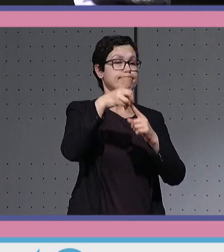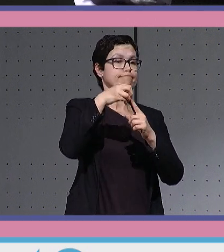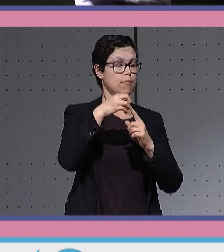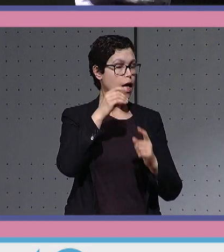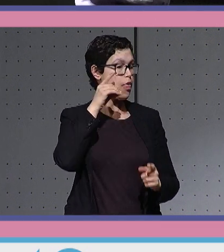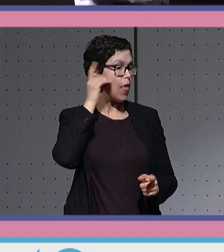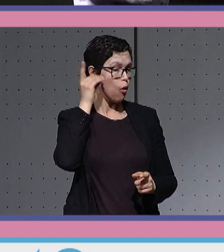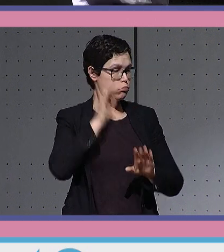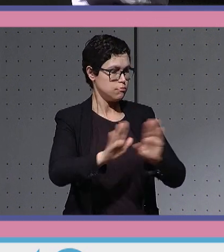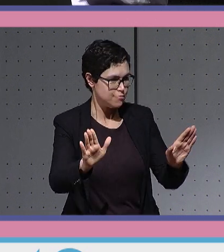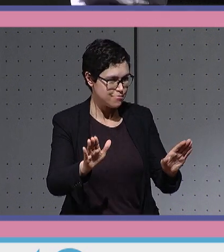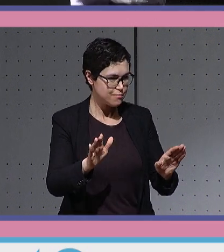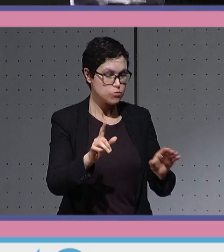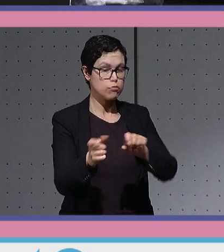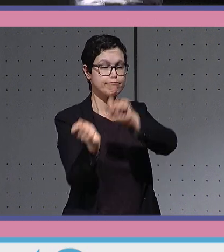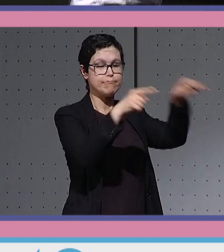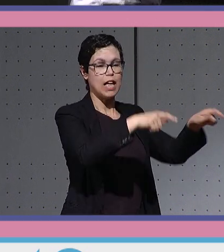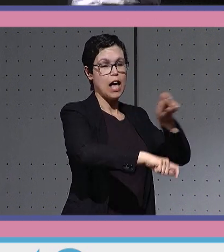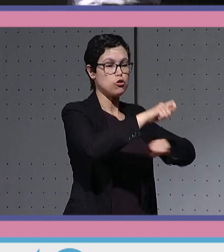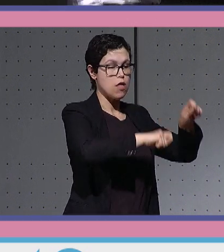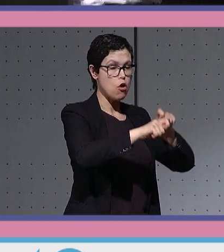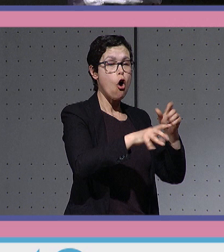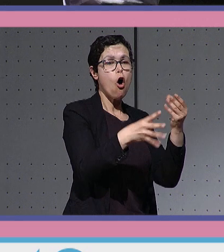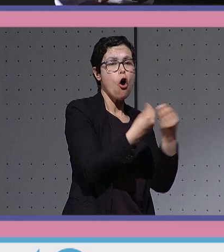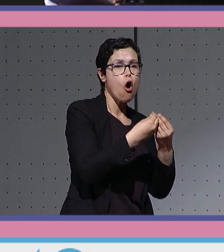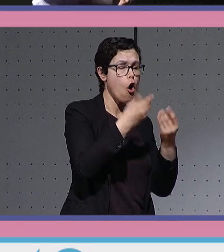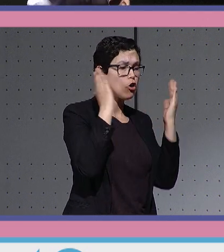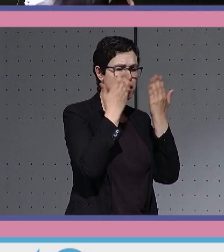Y normalmente están en asociaciones de Down, aunque tengan TEA.